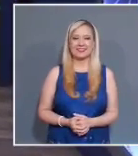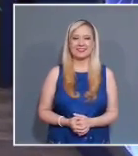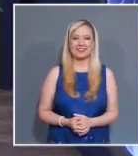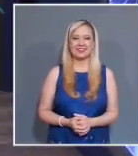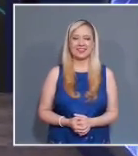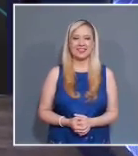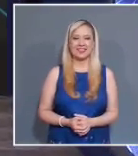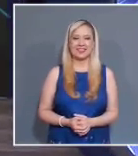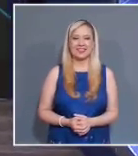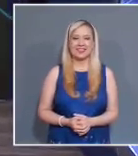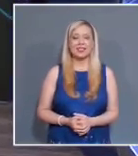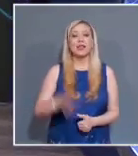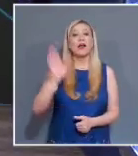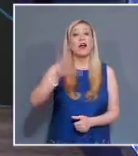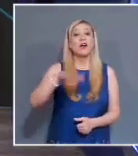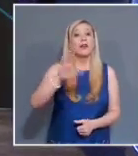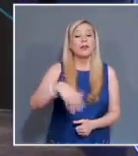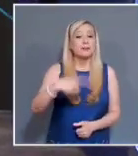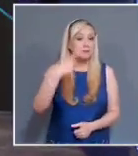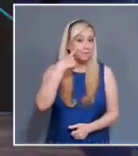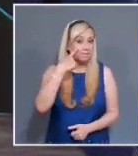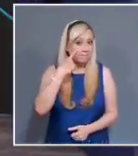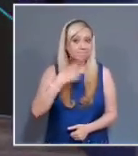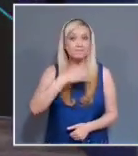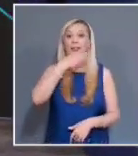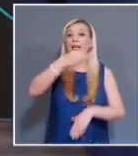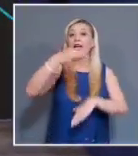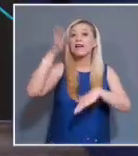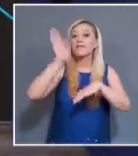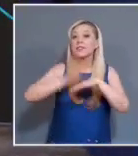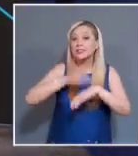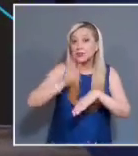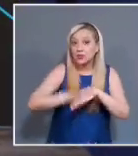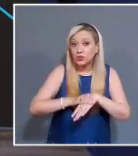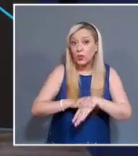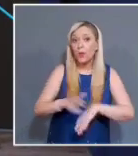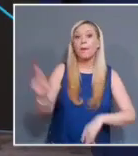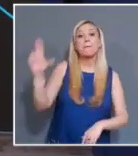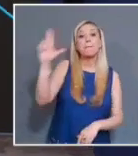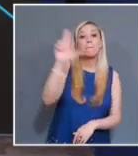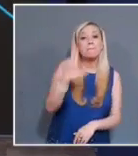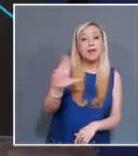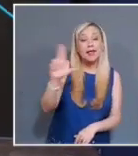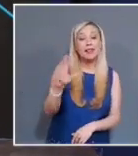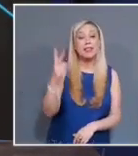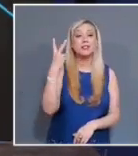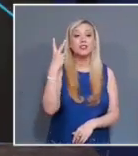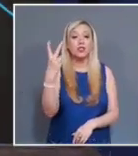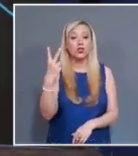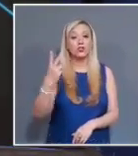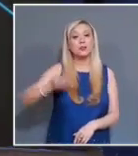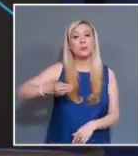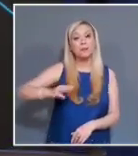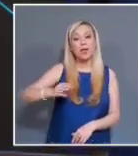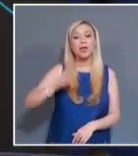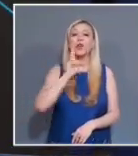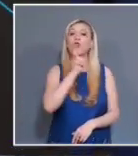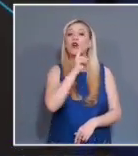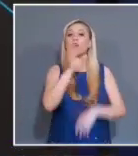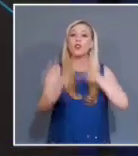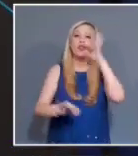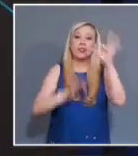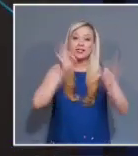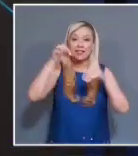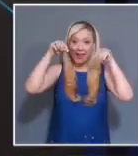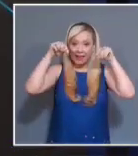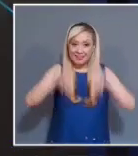Oiga, ya al cierre, recordarle que a partir del próximo martes 2 de mayo, los espacios informativos del canal de televisión del Poder Judicial